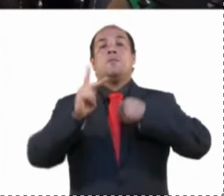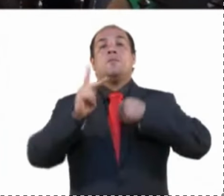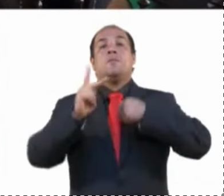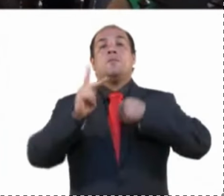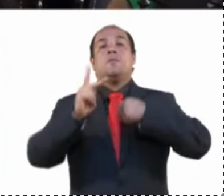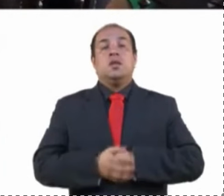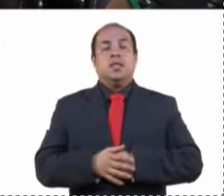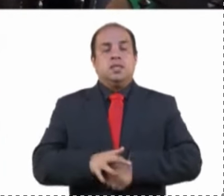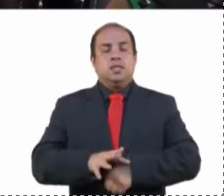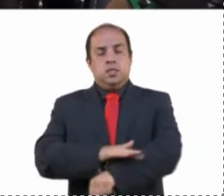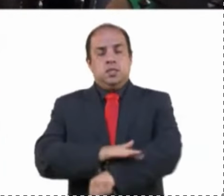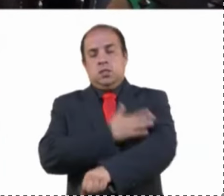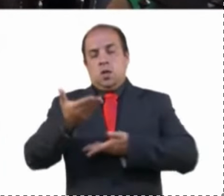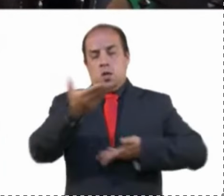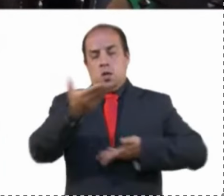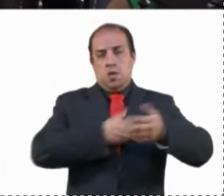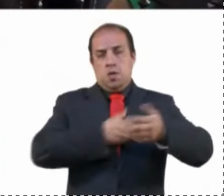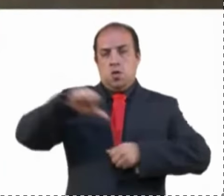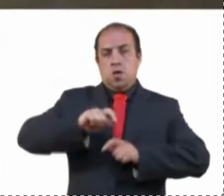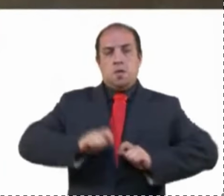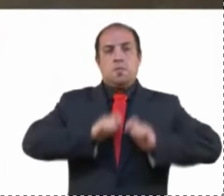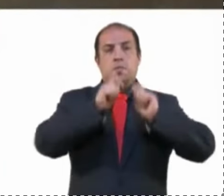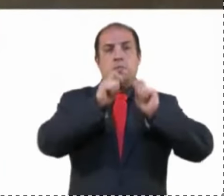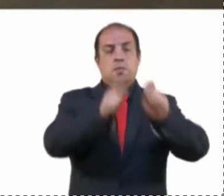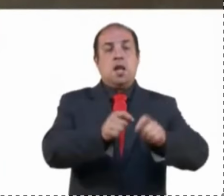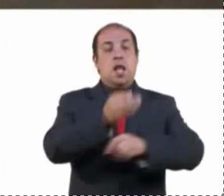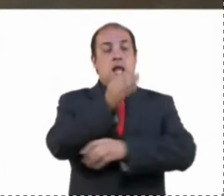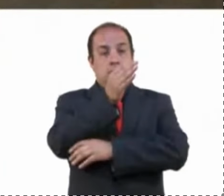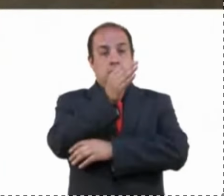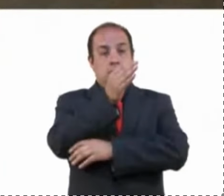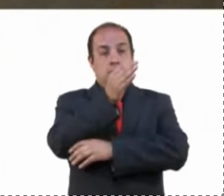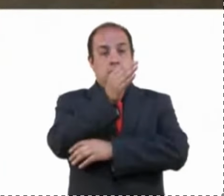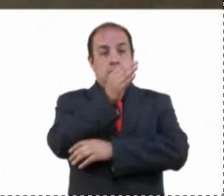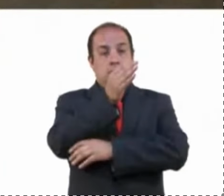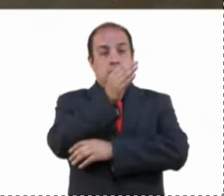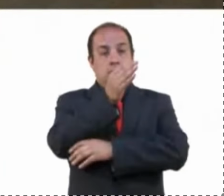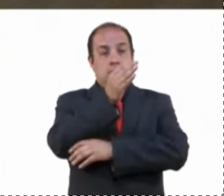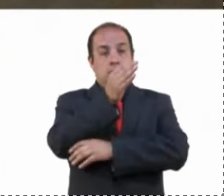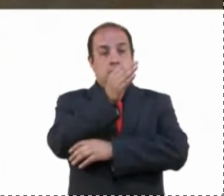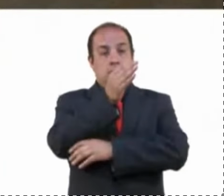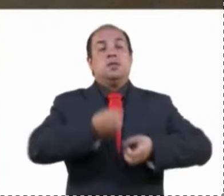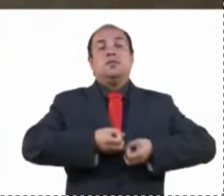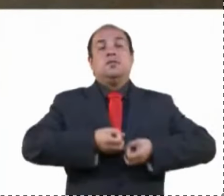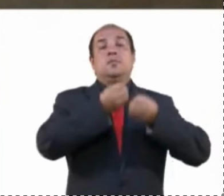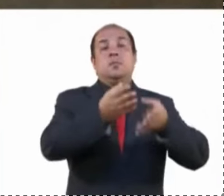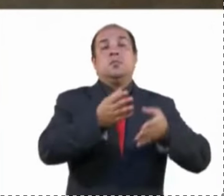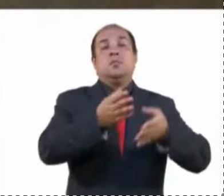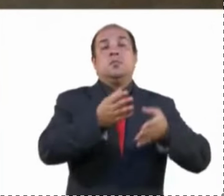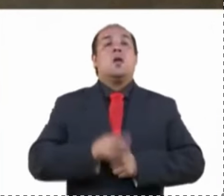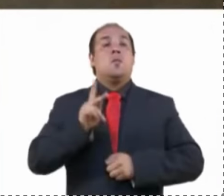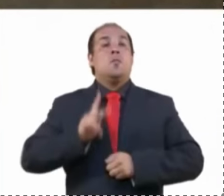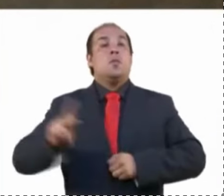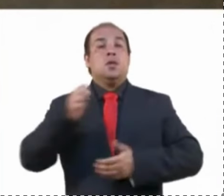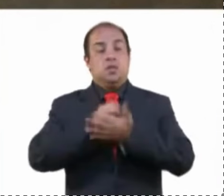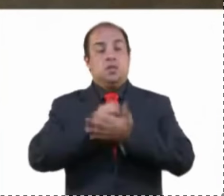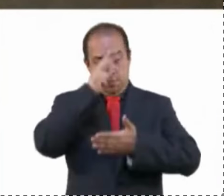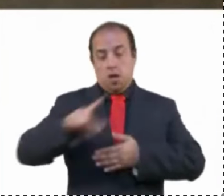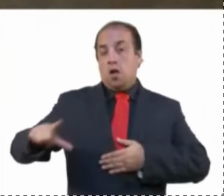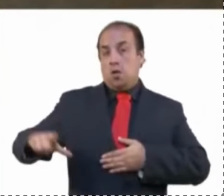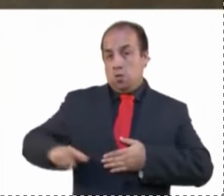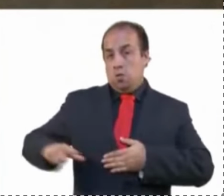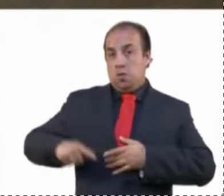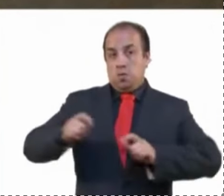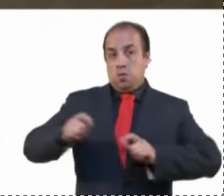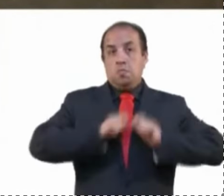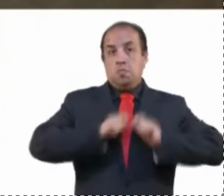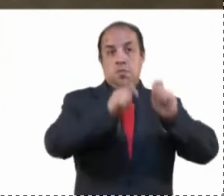que compartimos, acepte el reconocimiento que le brinde el pueblo de la Ciudad de México y su gobierno como